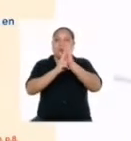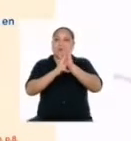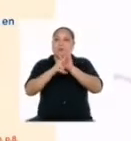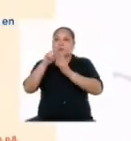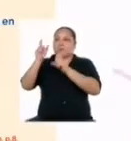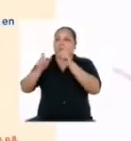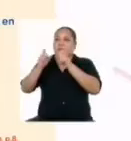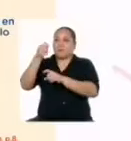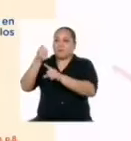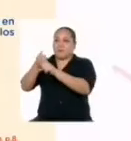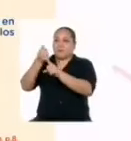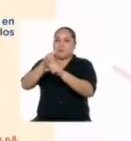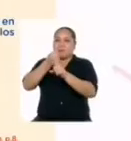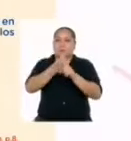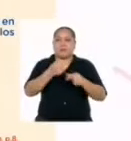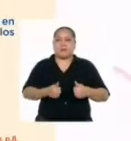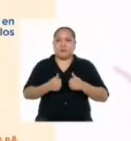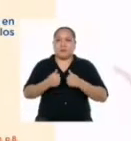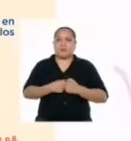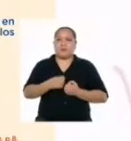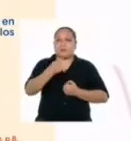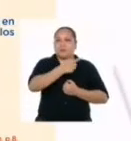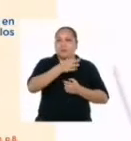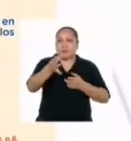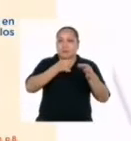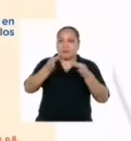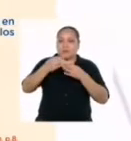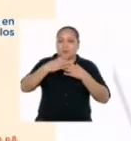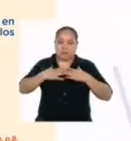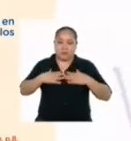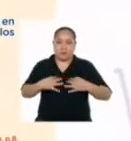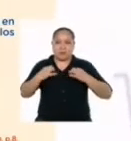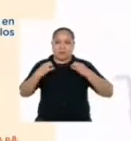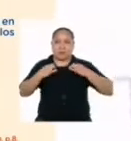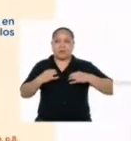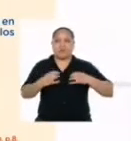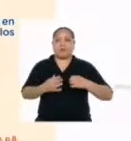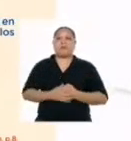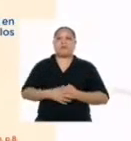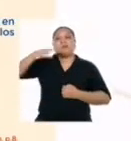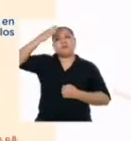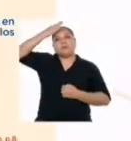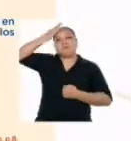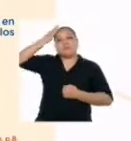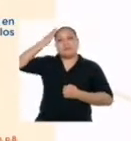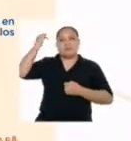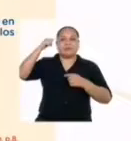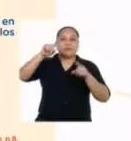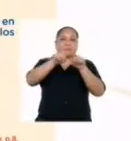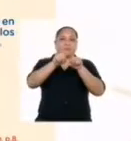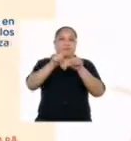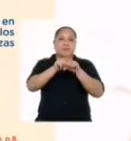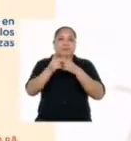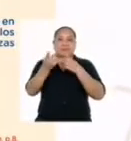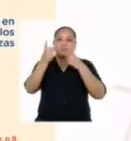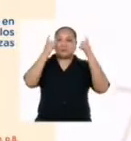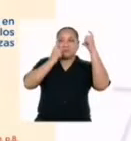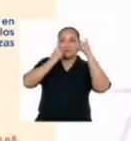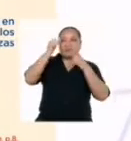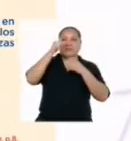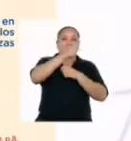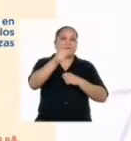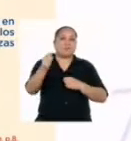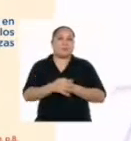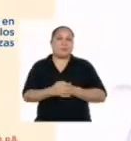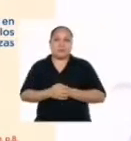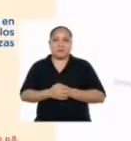pobladores locales. En los detalles de su vestimenta, el peinado y en los gestos, estas